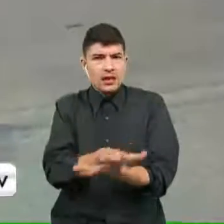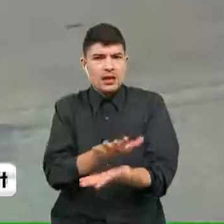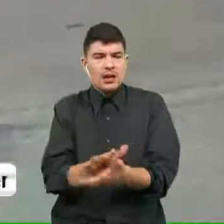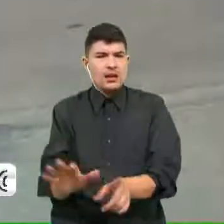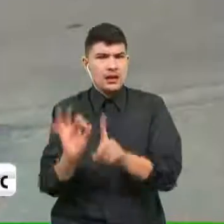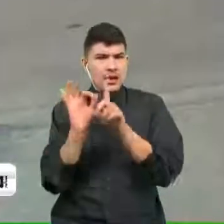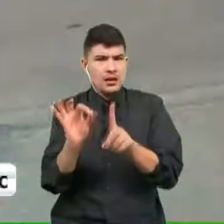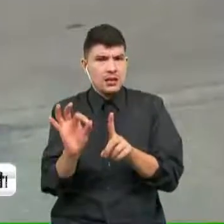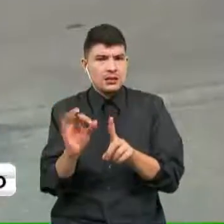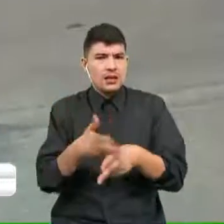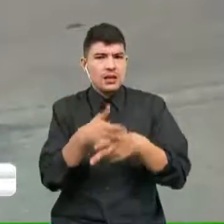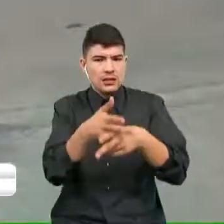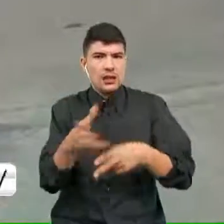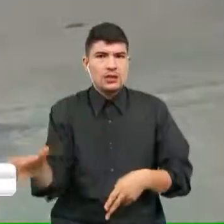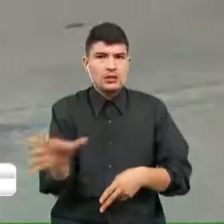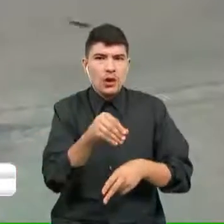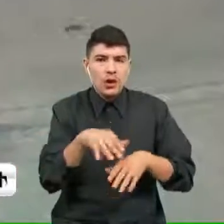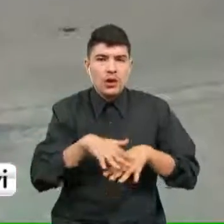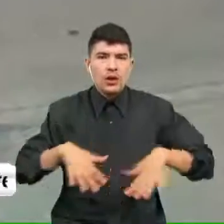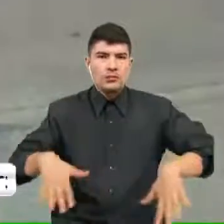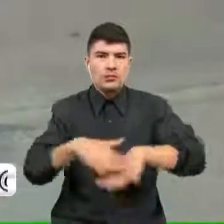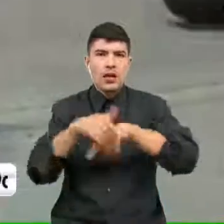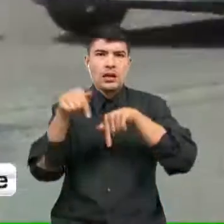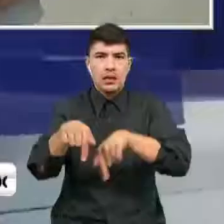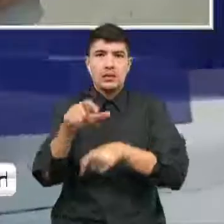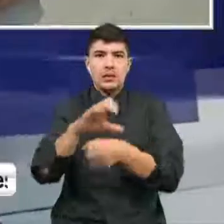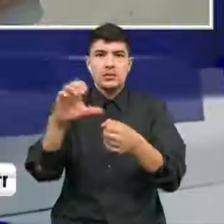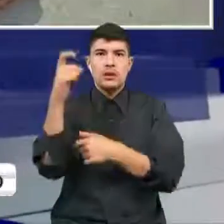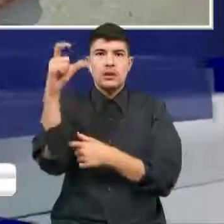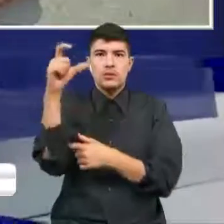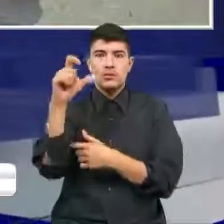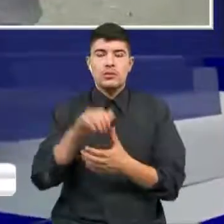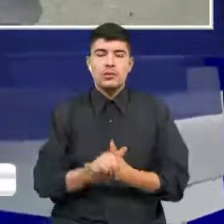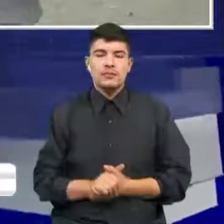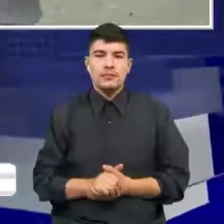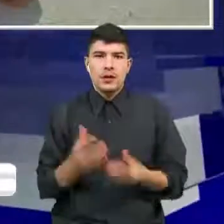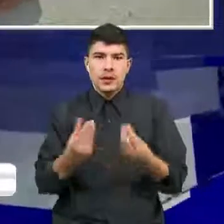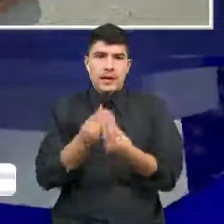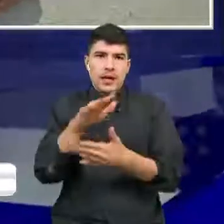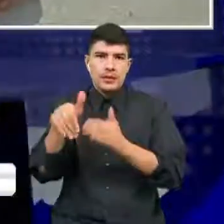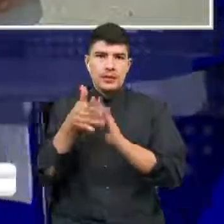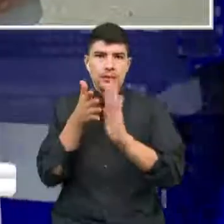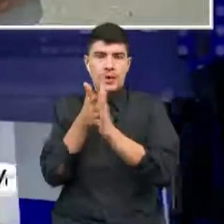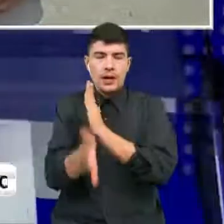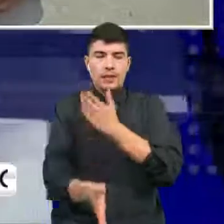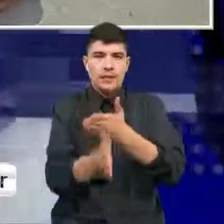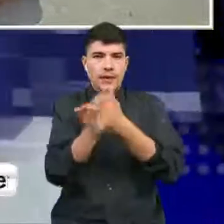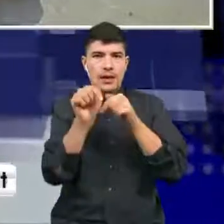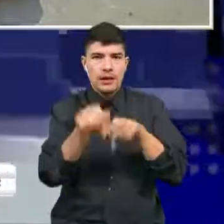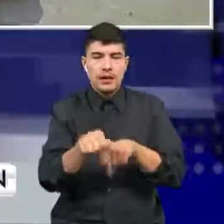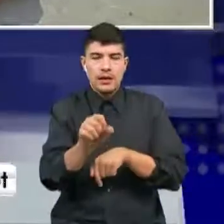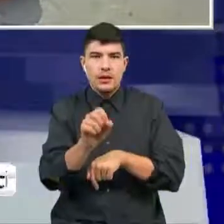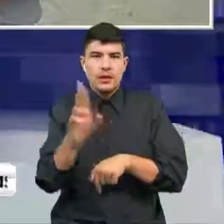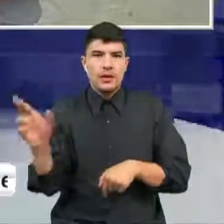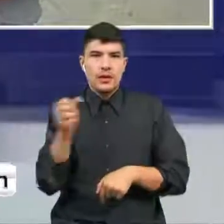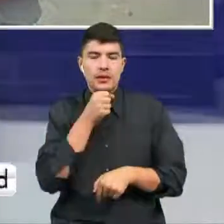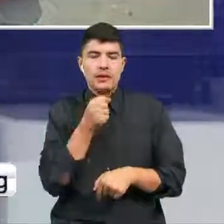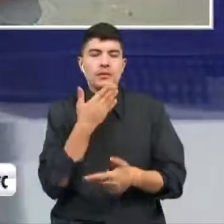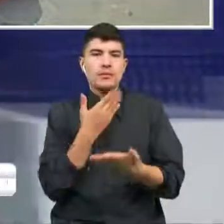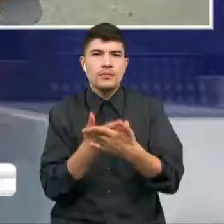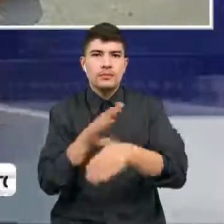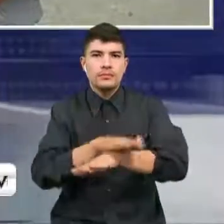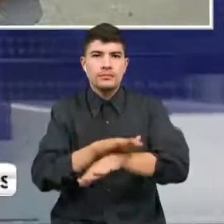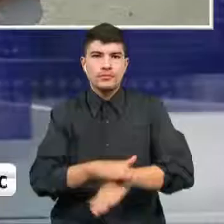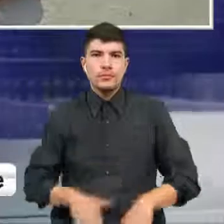la seguridad en todos los sectores de la capital del departamento norte de santander compañeros esto la información que originamos desde cúcuta ustedes continúen con más hechos